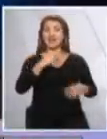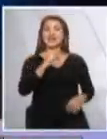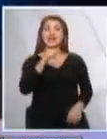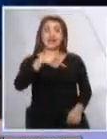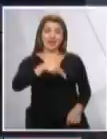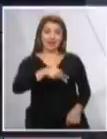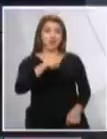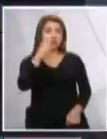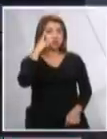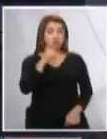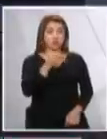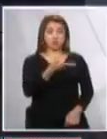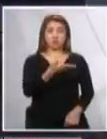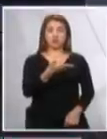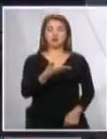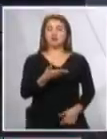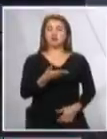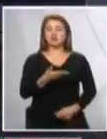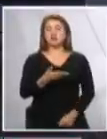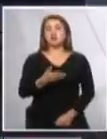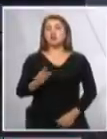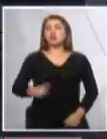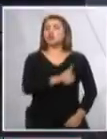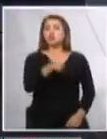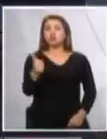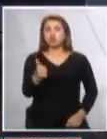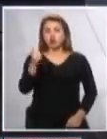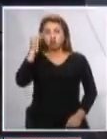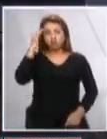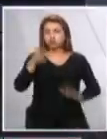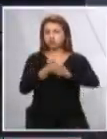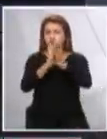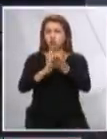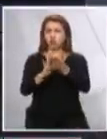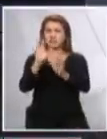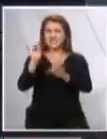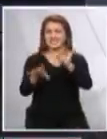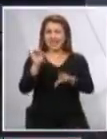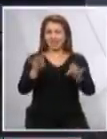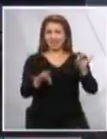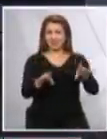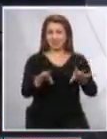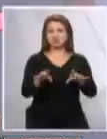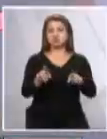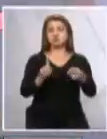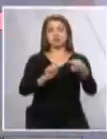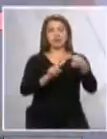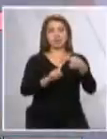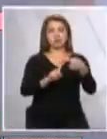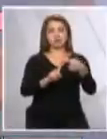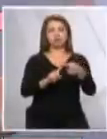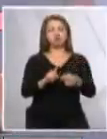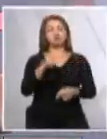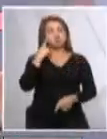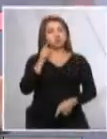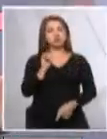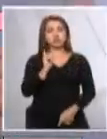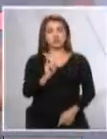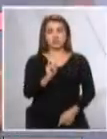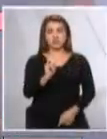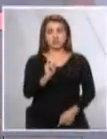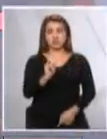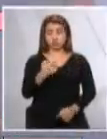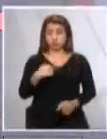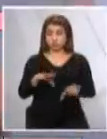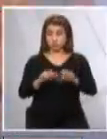que se pasa de largo diciendo de que todos sabían y de todos los partidos, pero sí